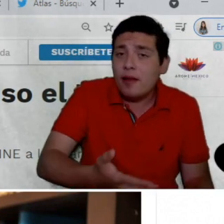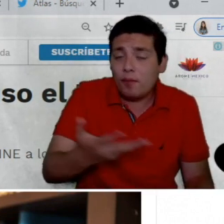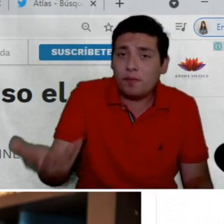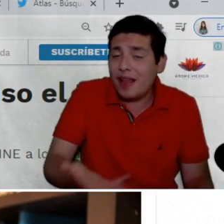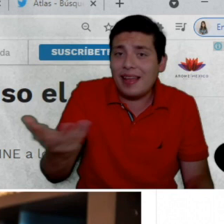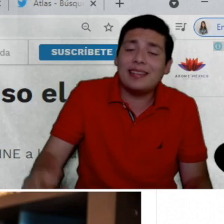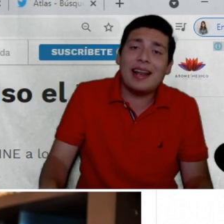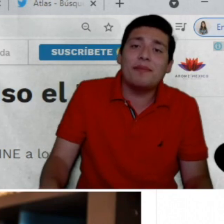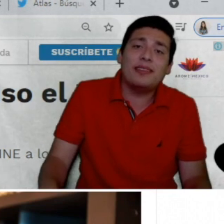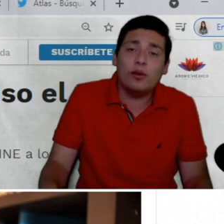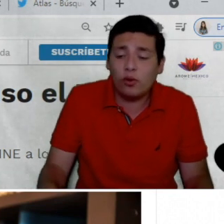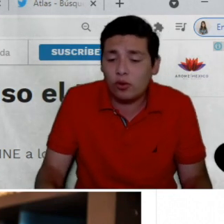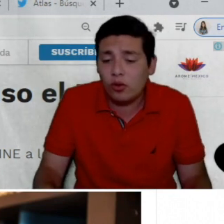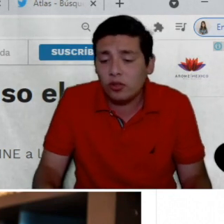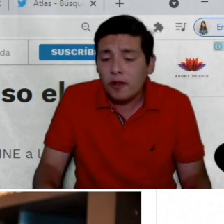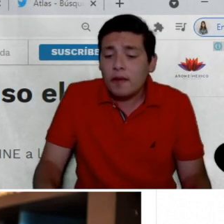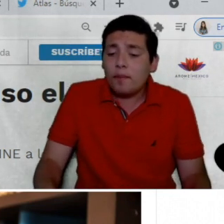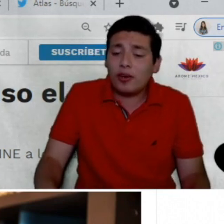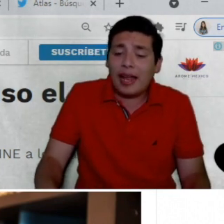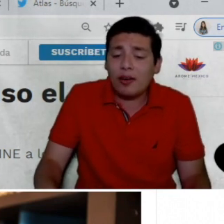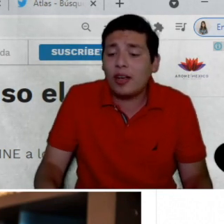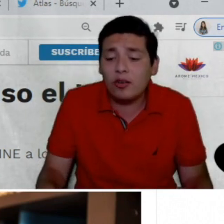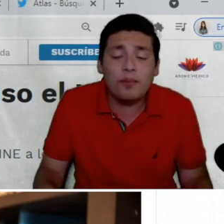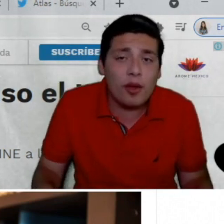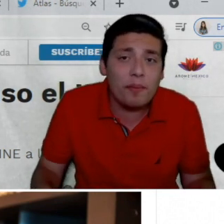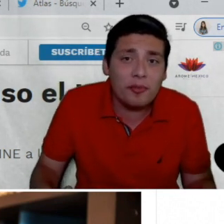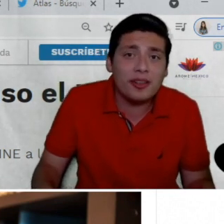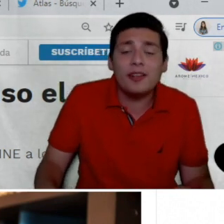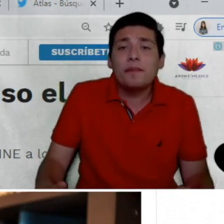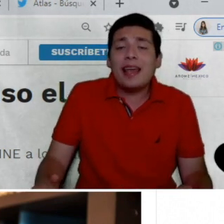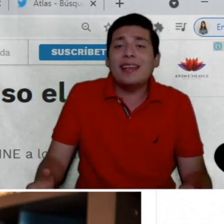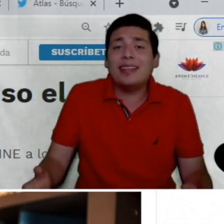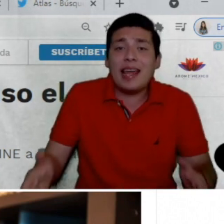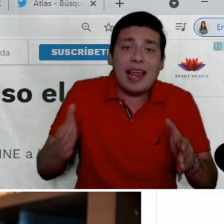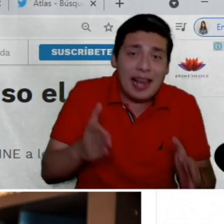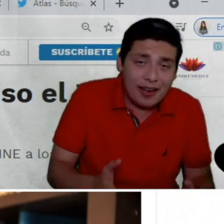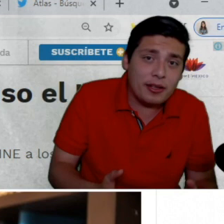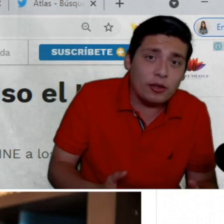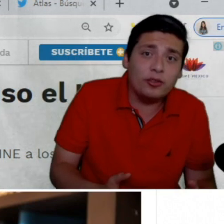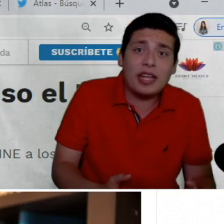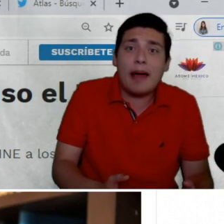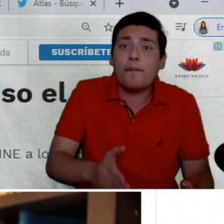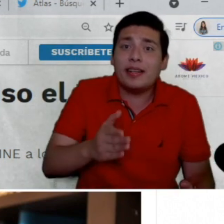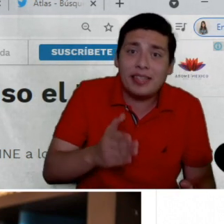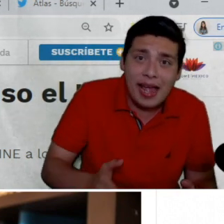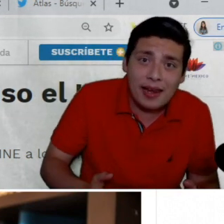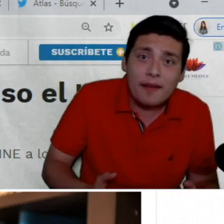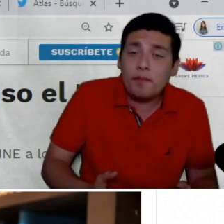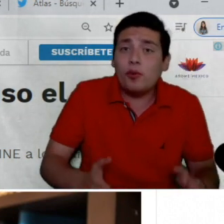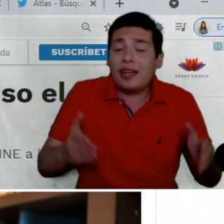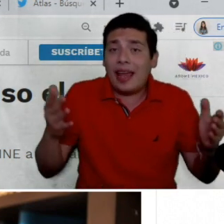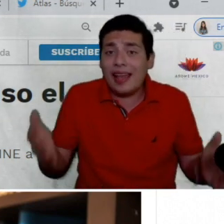final pues prende las alarmas y los focos rojos, porque algo que no se puede permitir es que el árbitro sea